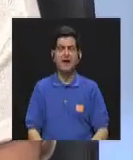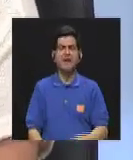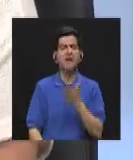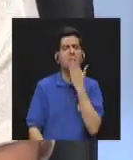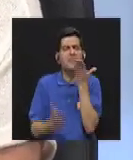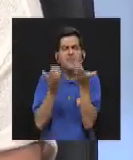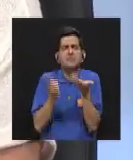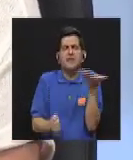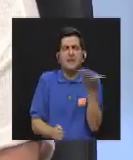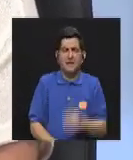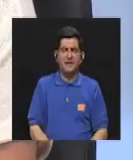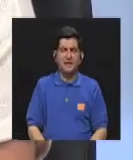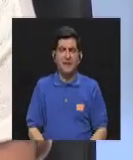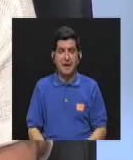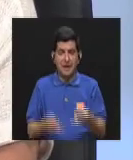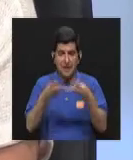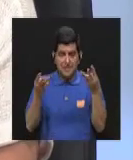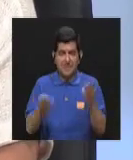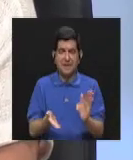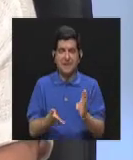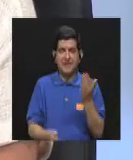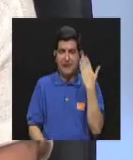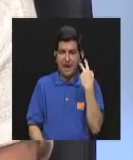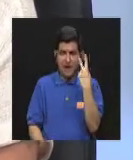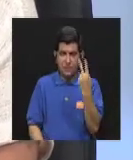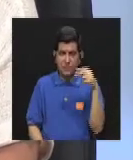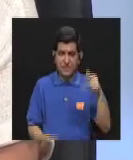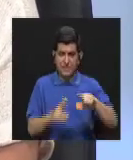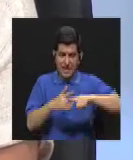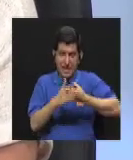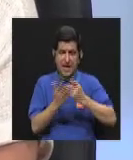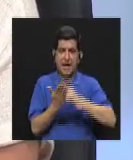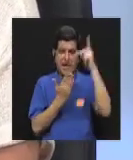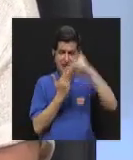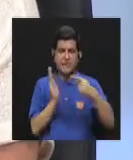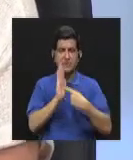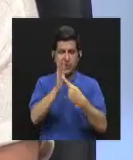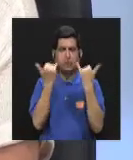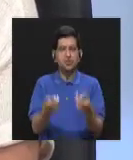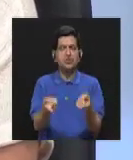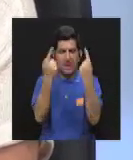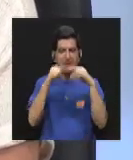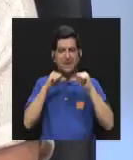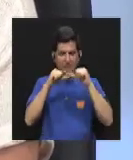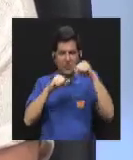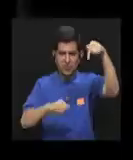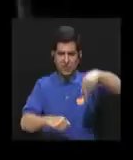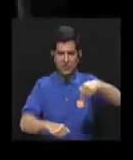indios, el audiovisual que les mostramos hoy al inicio del programa. Ya casi volvemos. Continúe